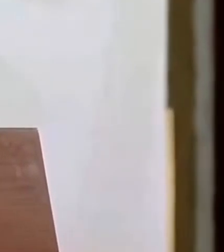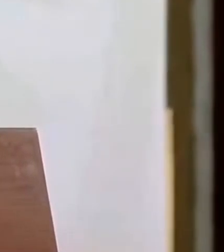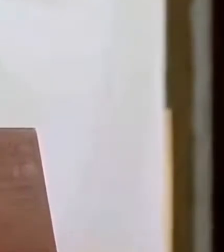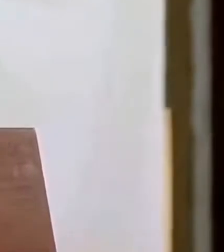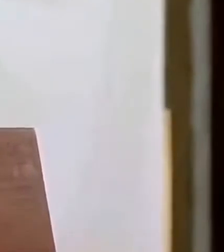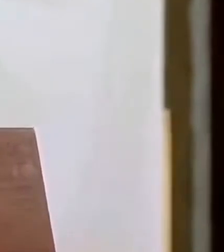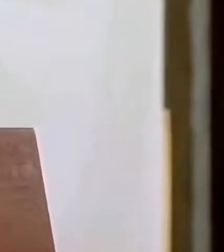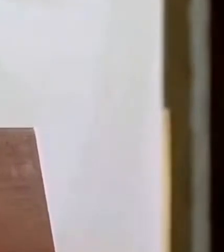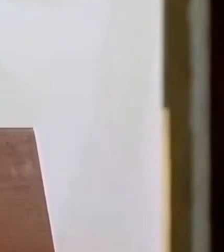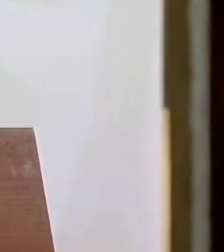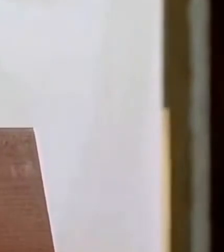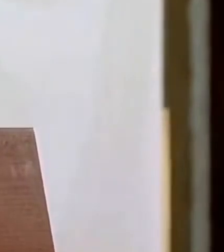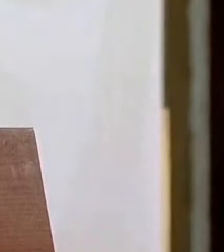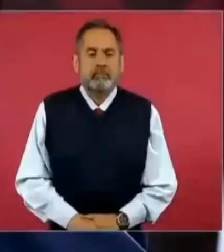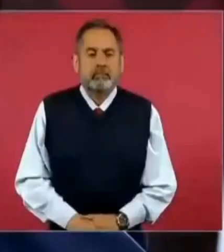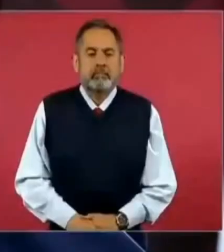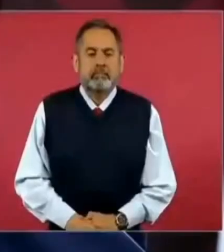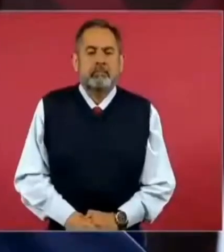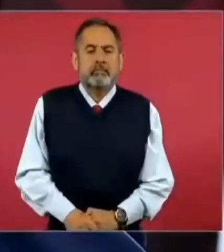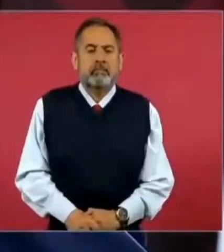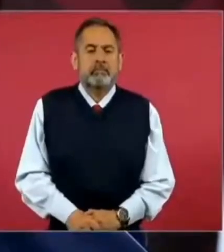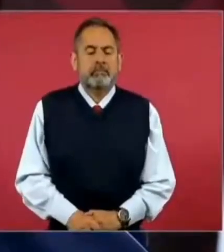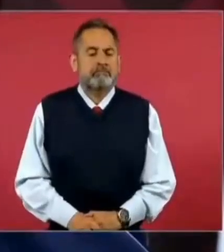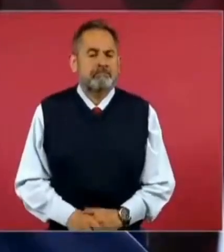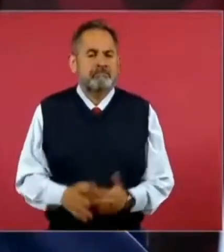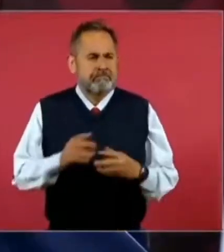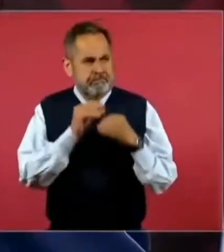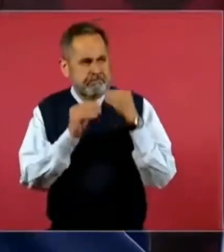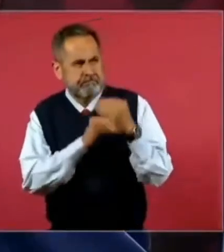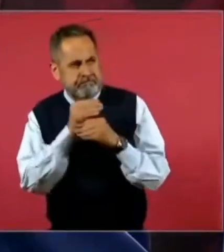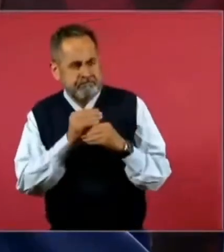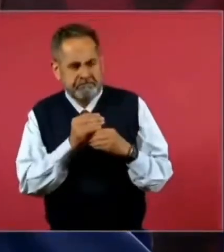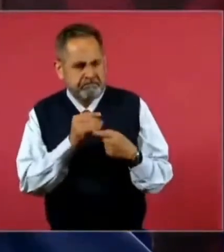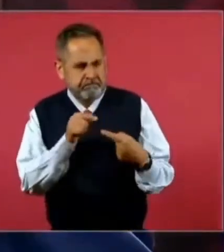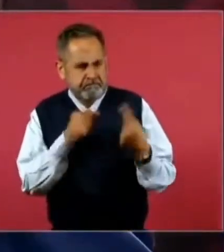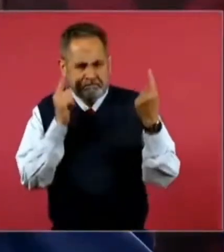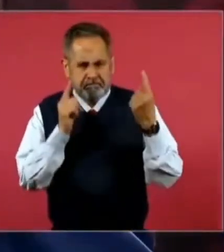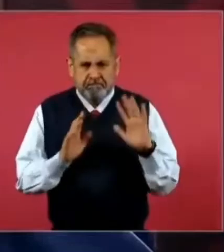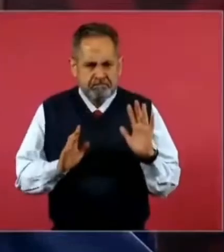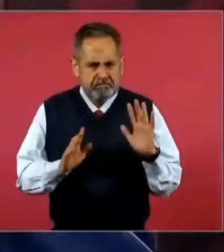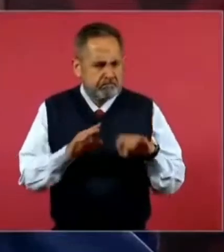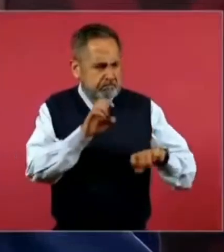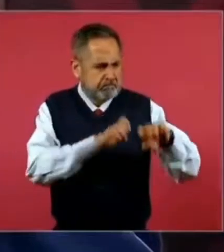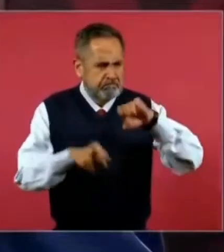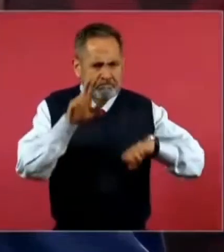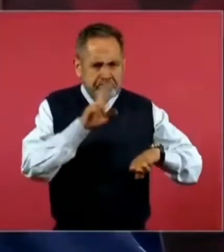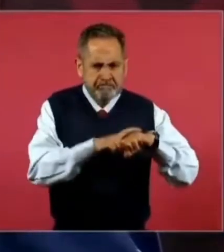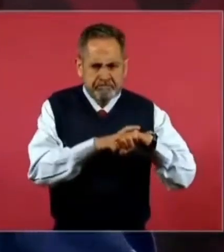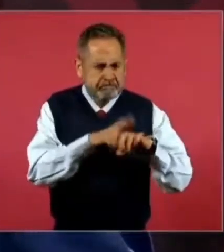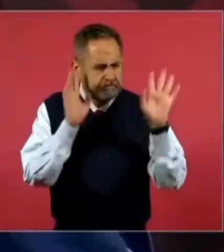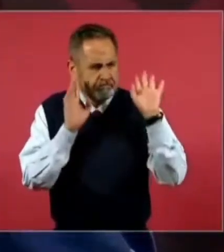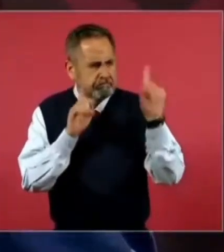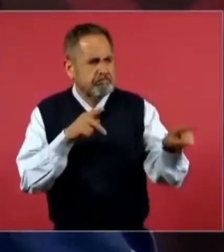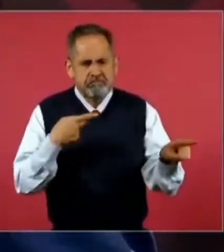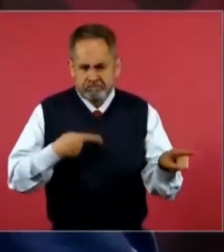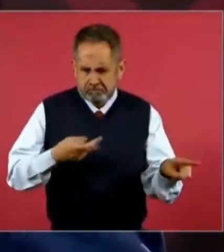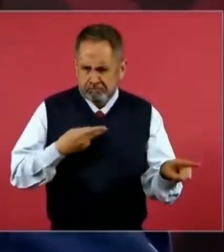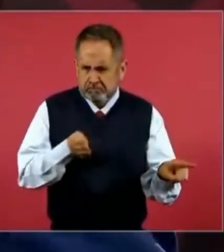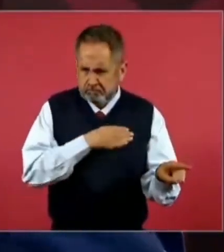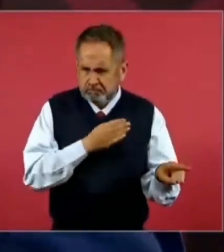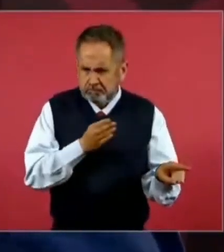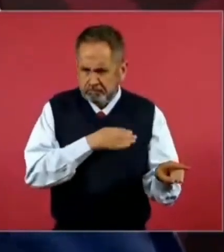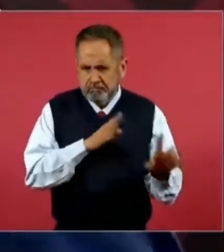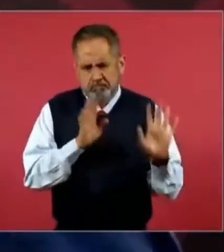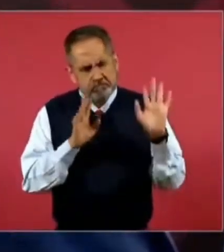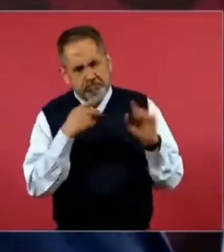Y no es ningún pleito con el embajador, él es una muy buena persona, pero es